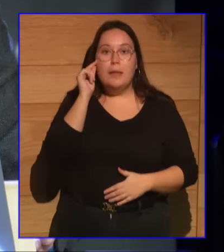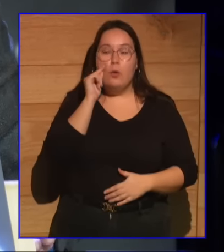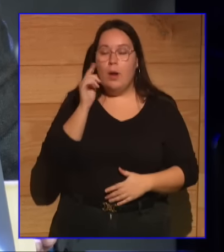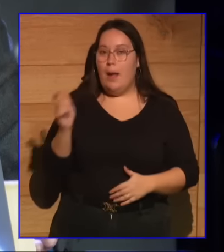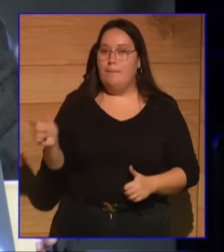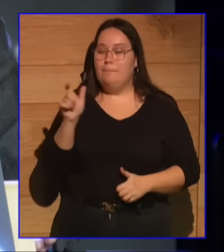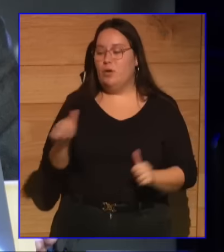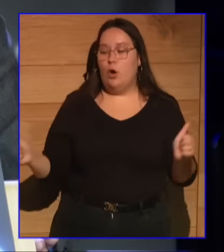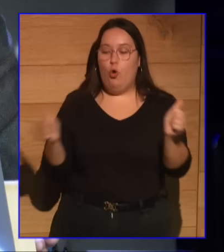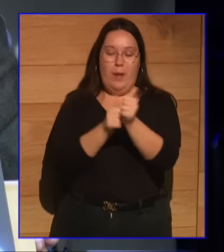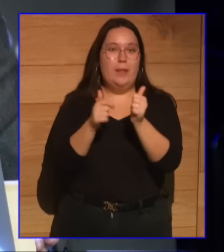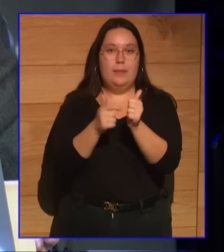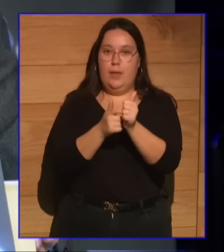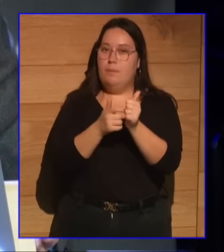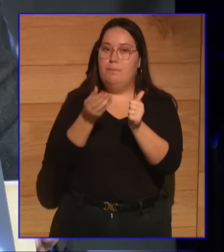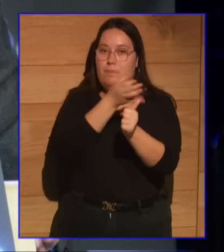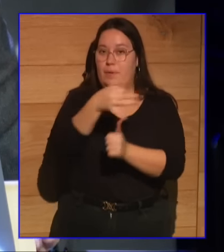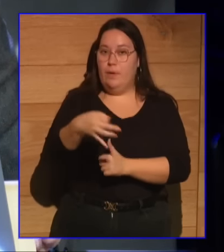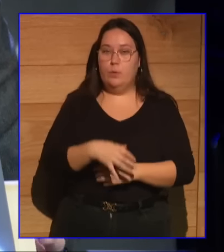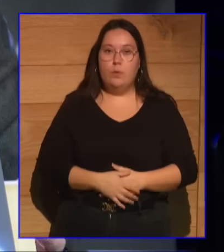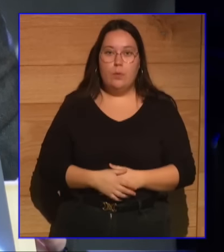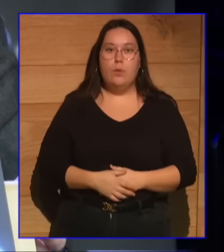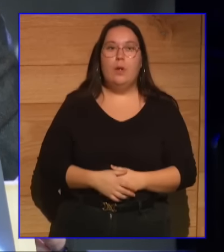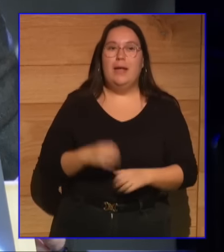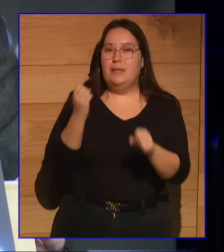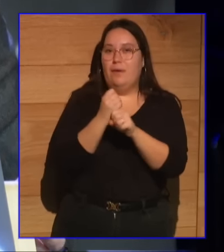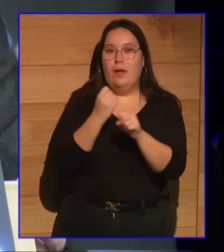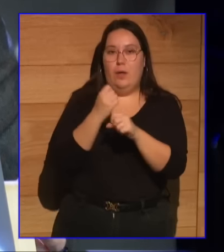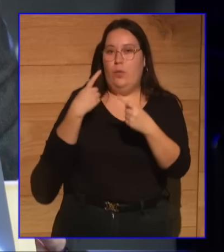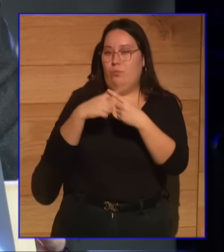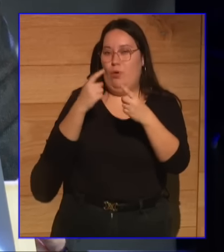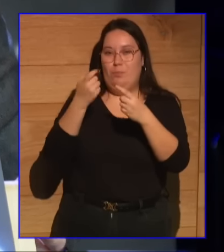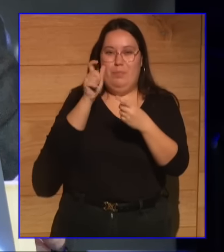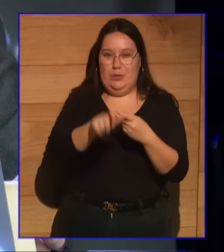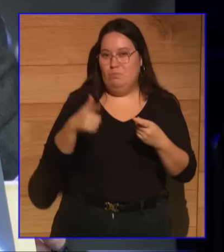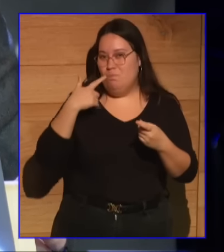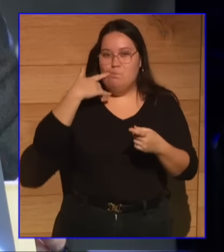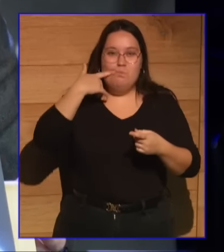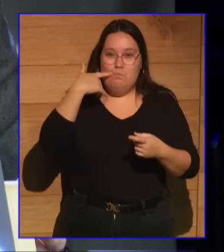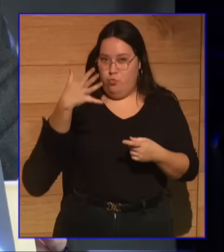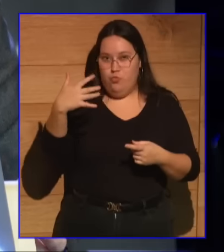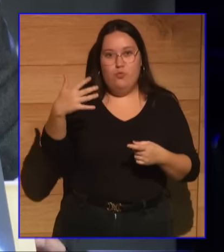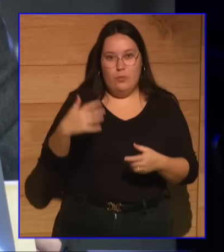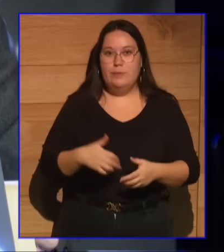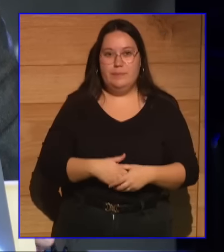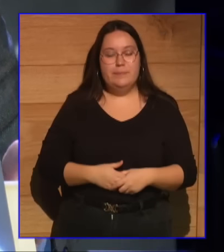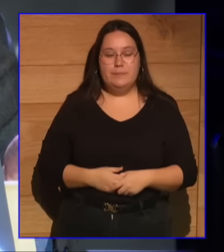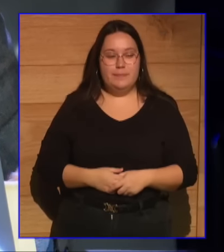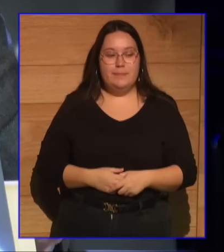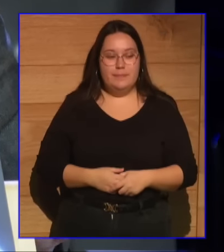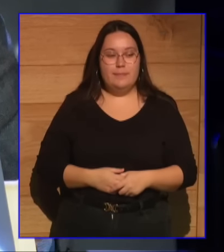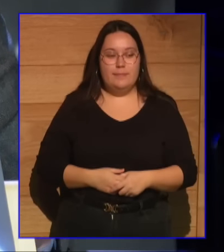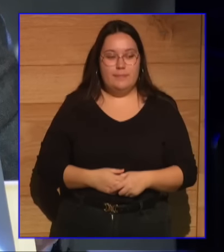de baile, porque él ha trabajado con Douglas Slocombe, con Alain Daviau, con Silmus Visbum, en fin,